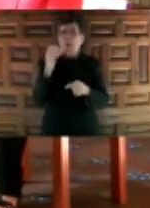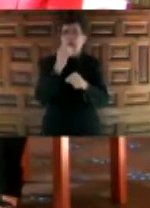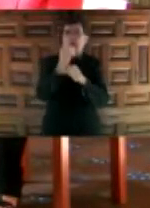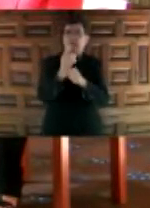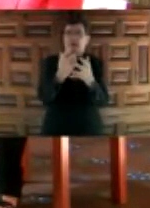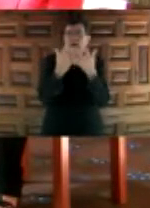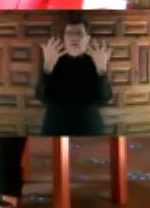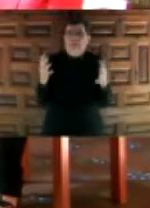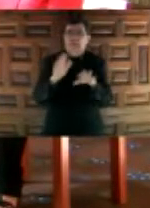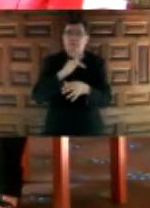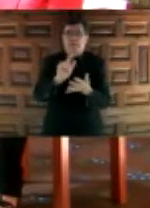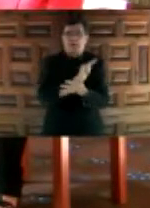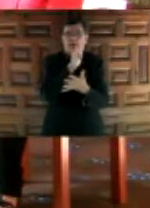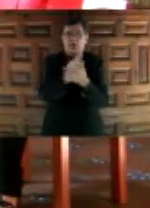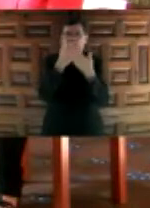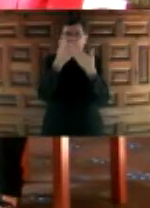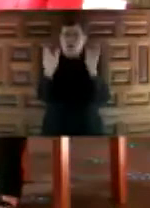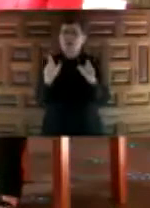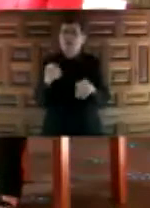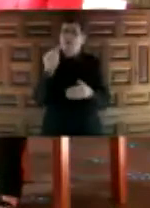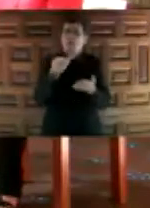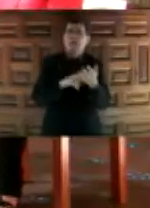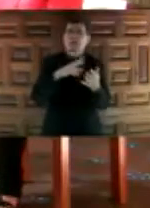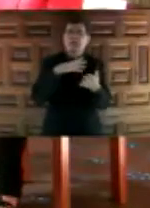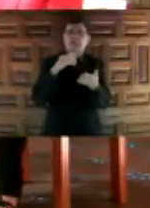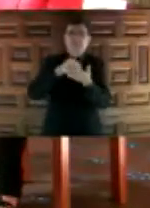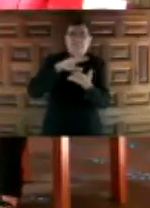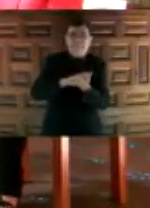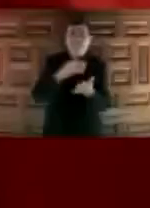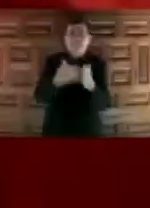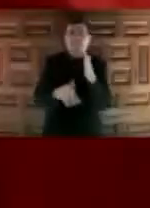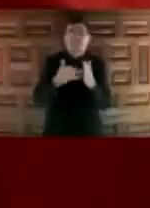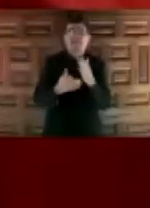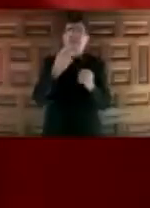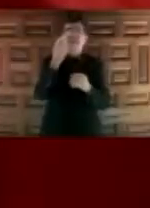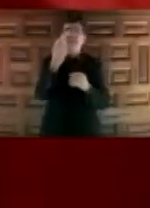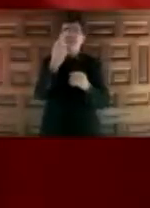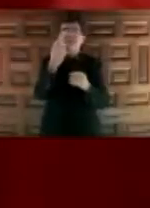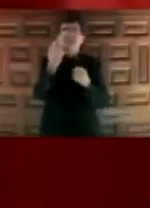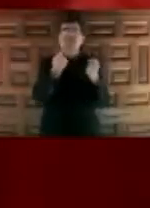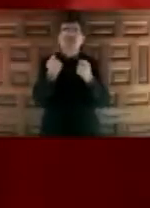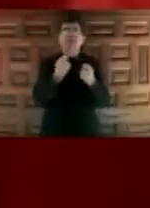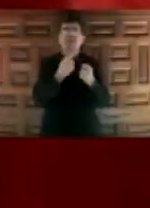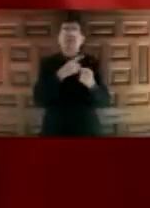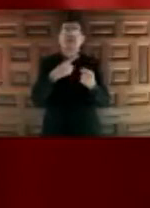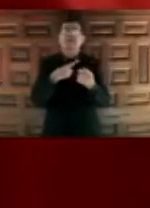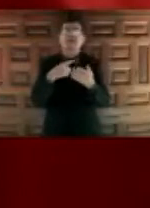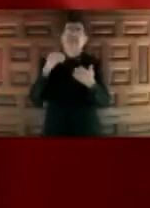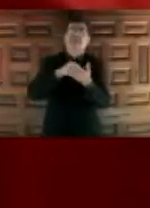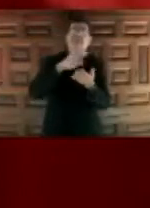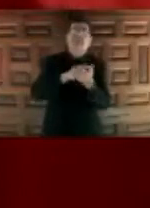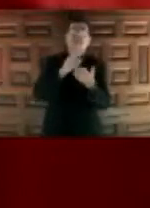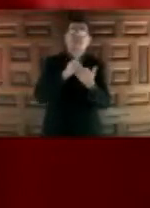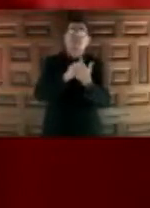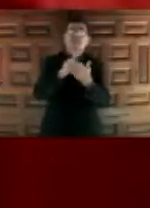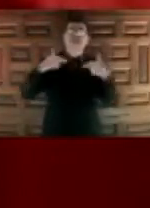que se puede trabajar, que la ley apertura, pero que depende cómo se implemente. La brújula para ello debiera ser forzosamente el